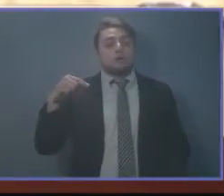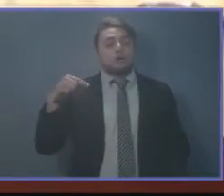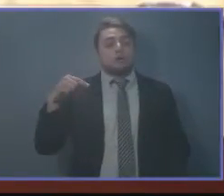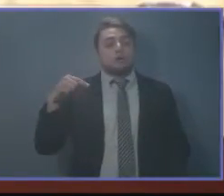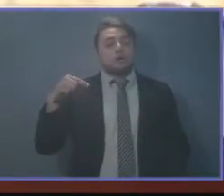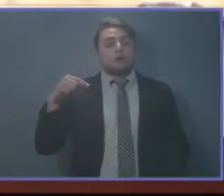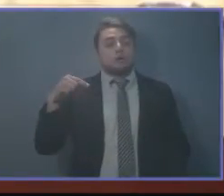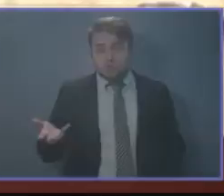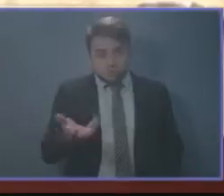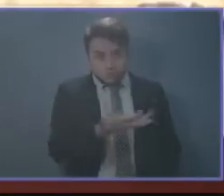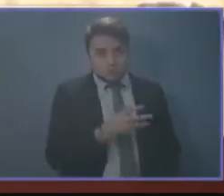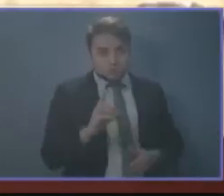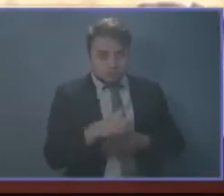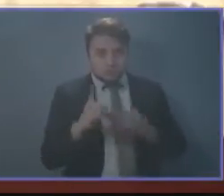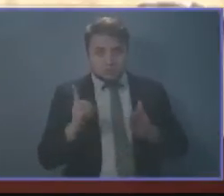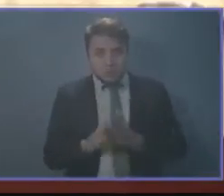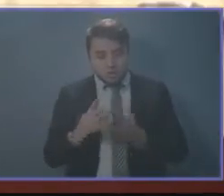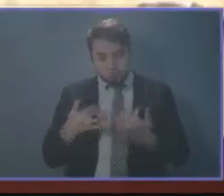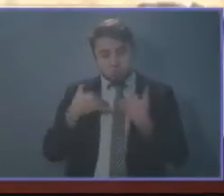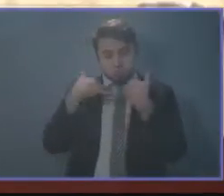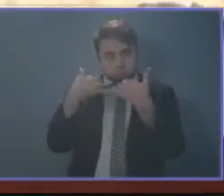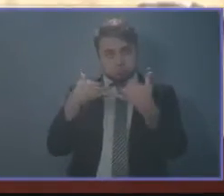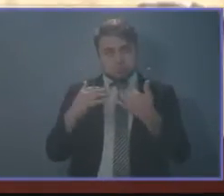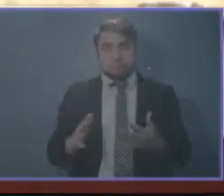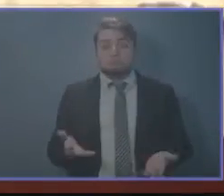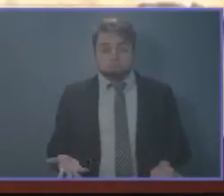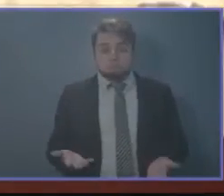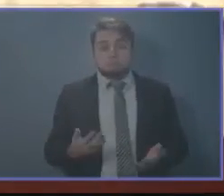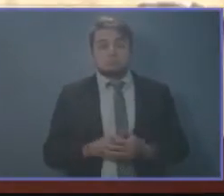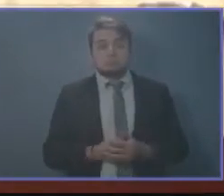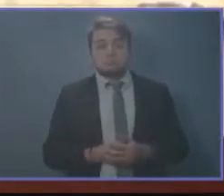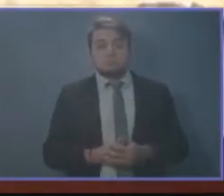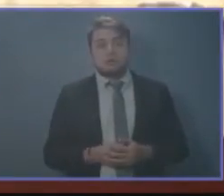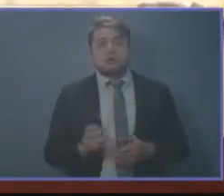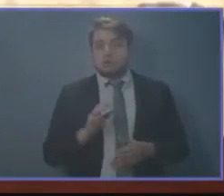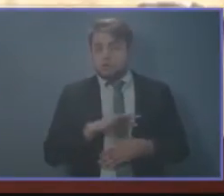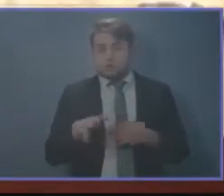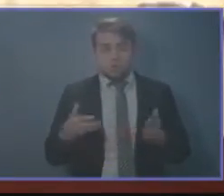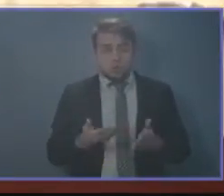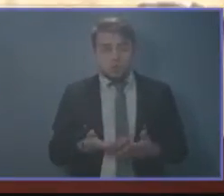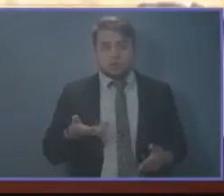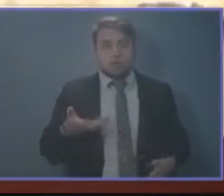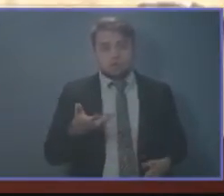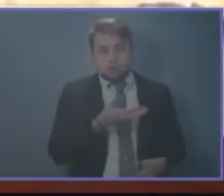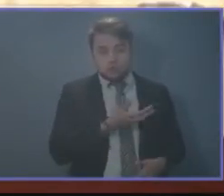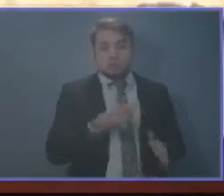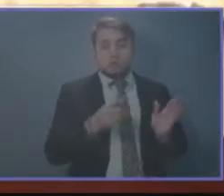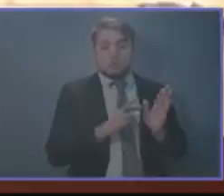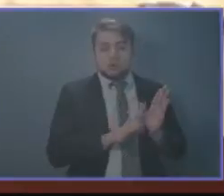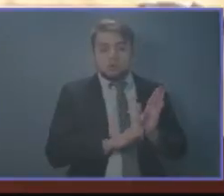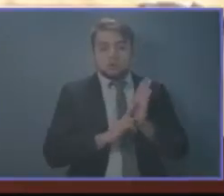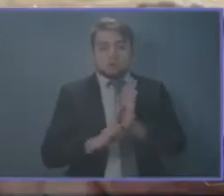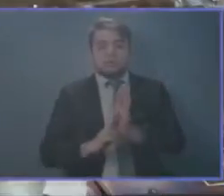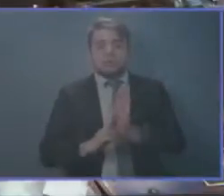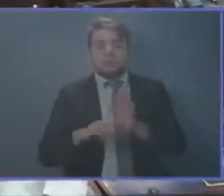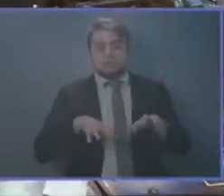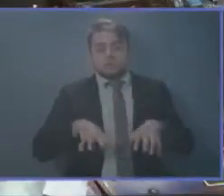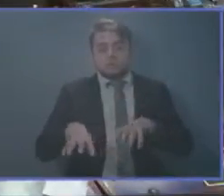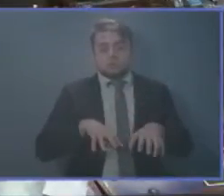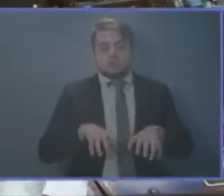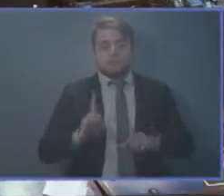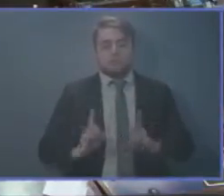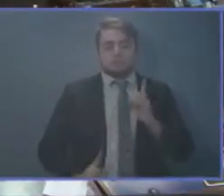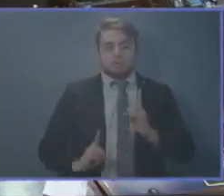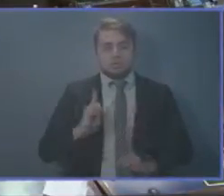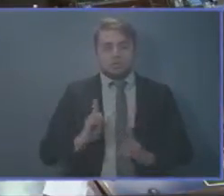pleno legislativo, por supuesto los diputados y diputadas que representamos el departamento de Santa Ana, nos hiciéramos